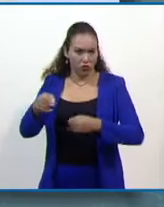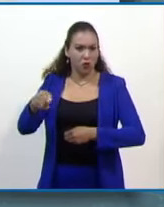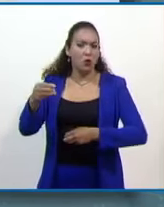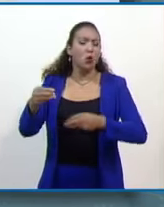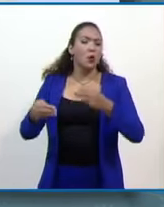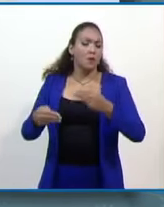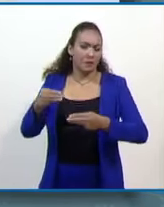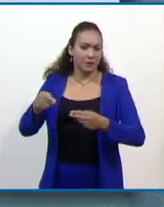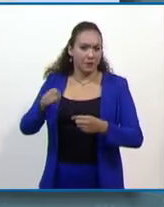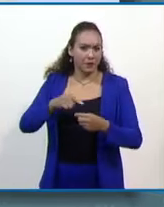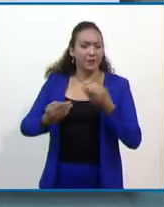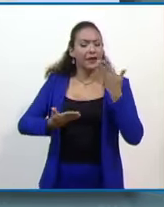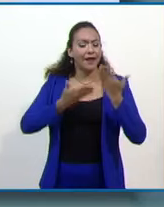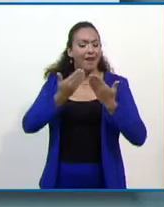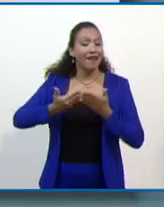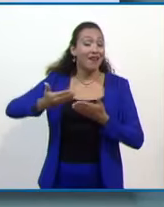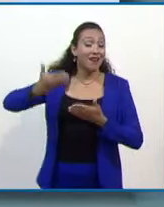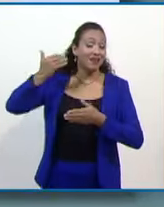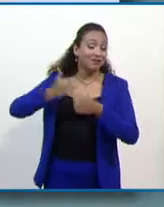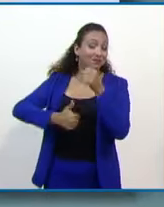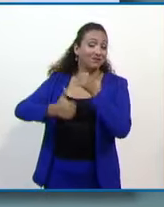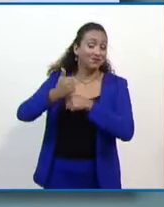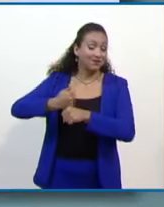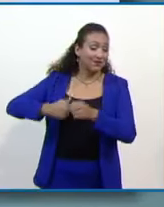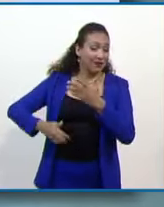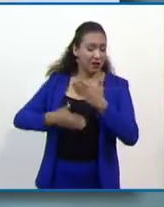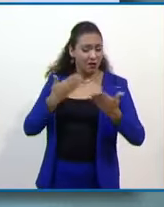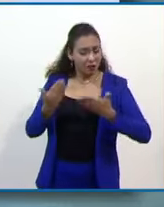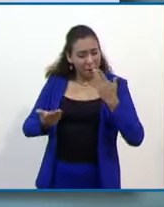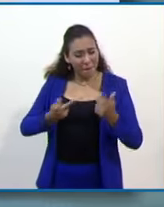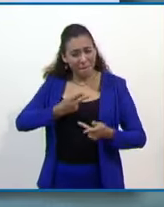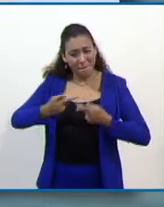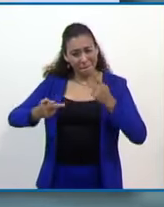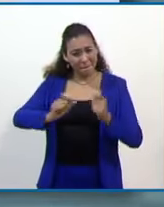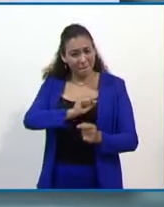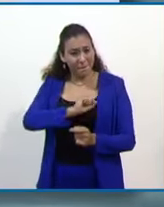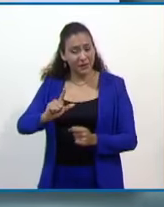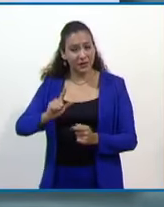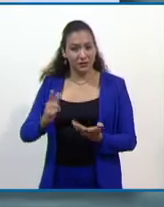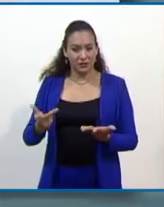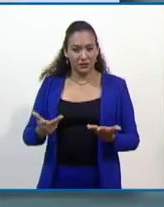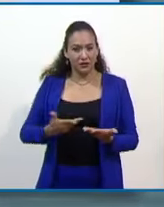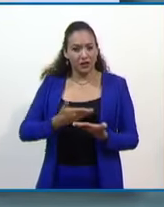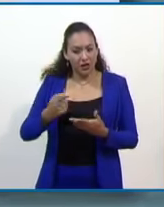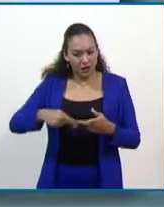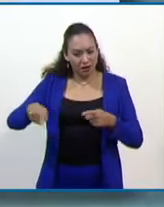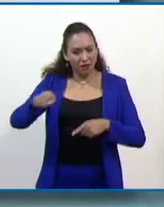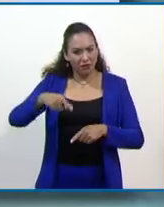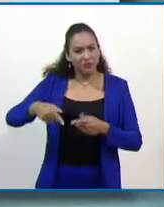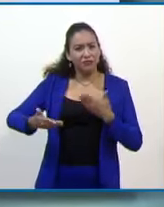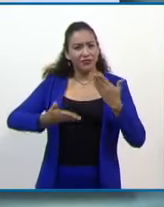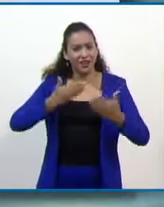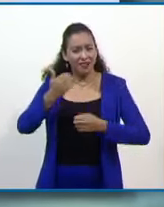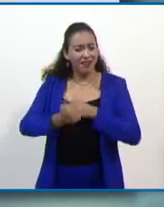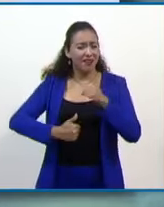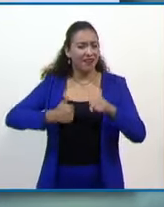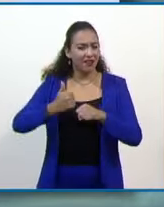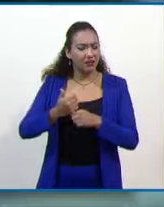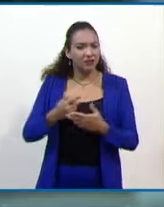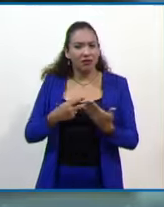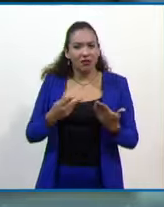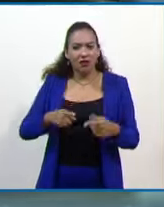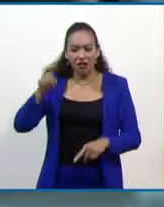ser replicado en los estados porque estoy convencido que hay transparencia en los accesos y